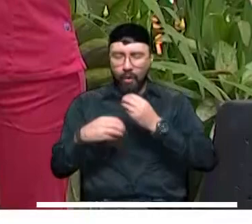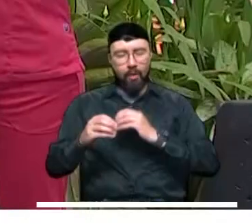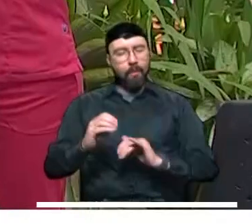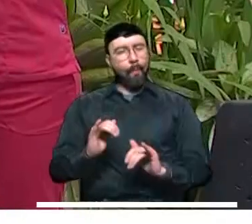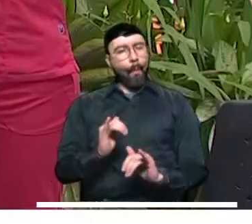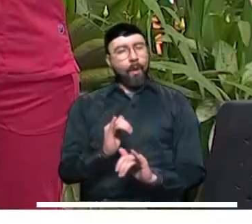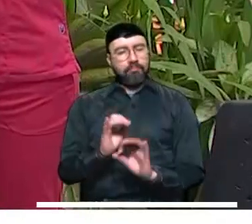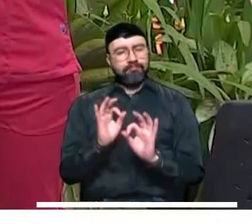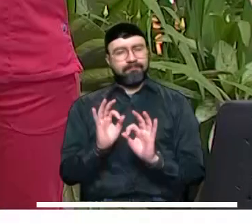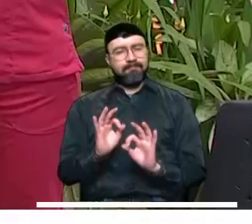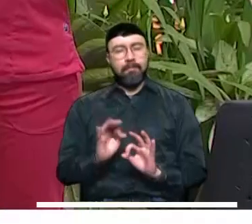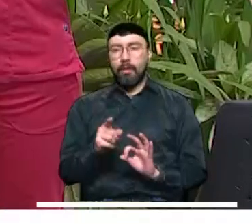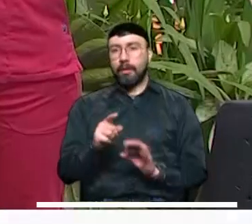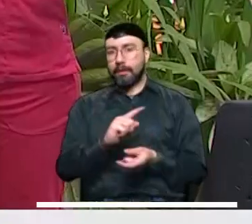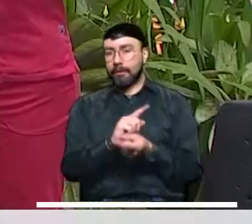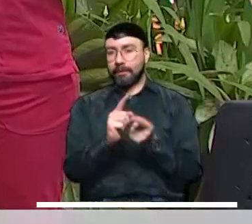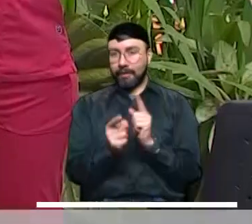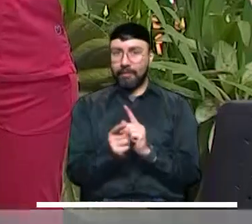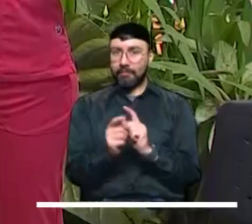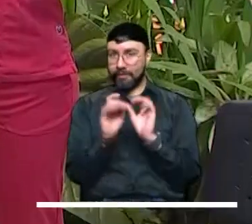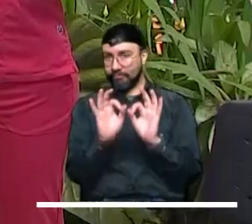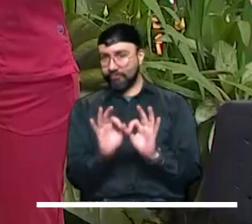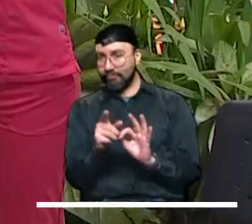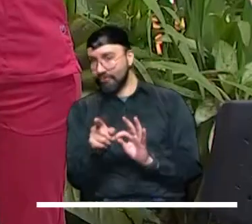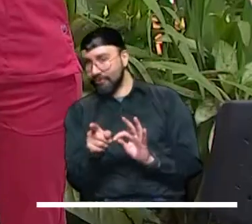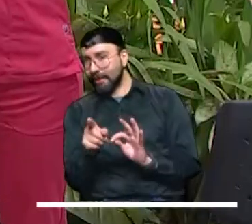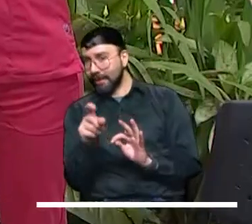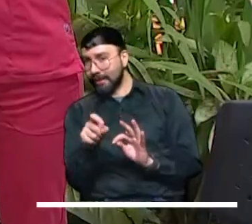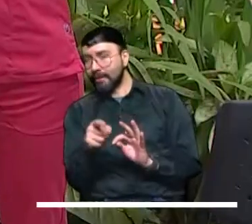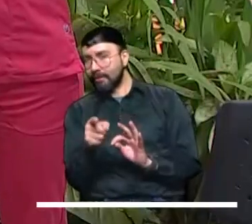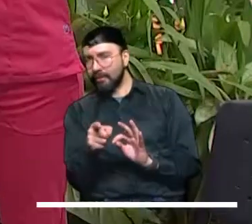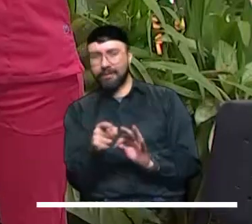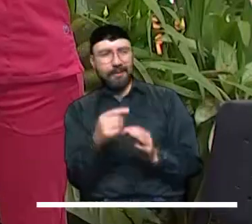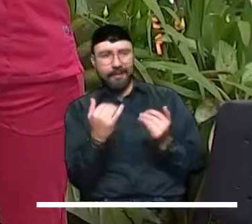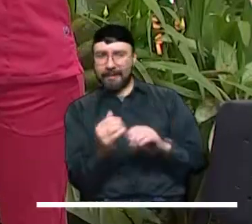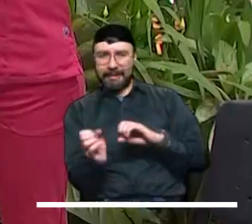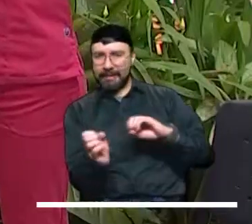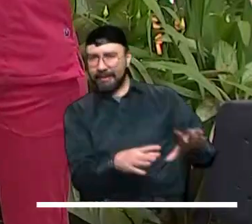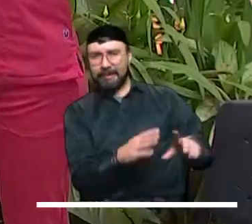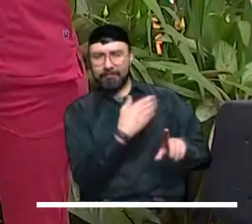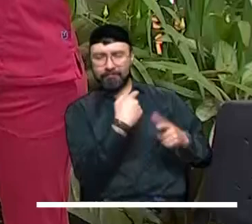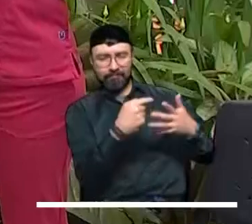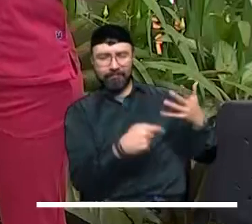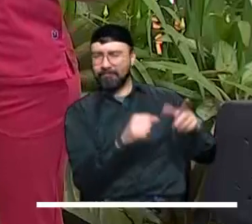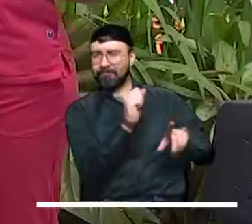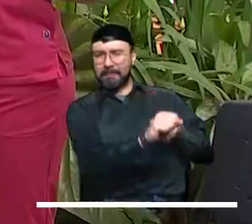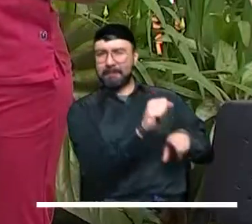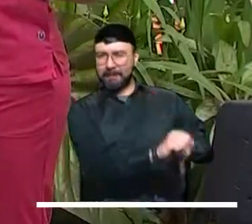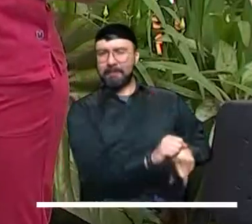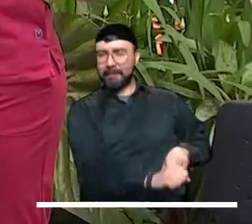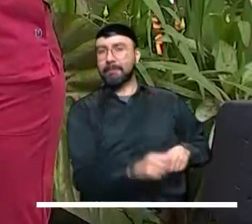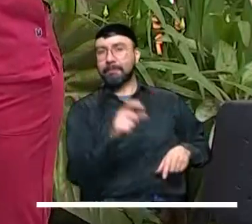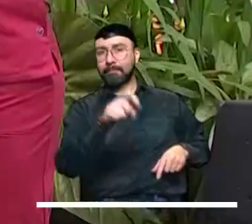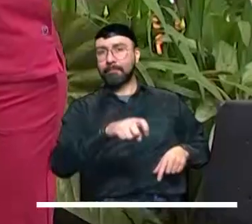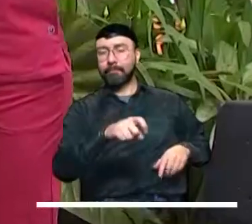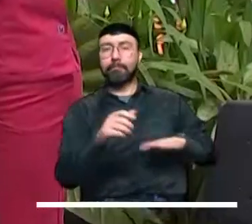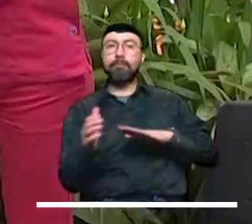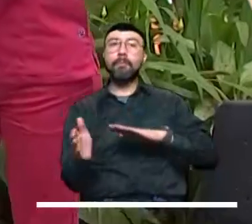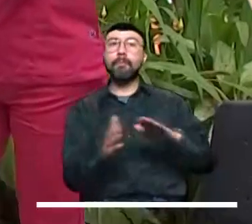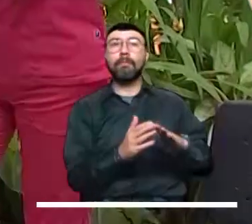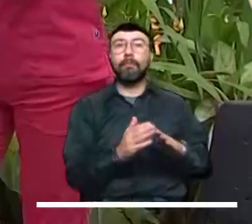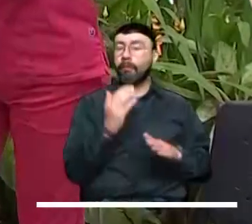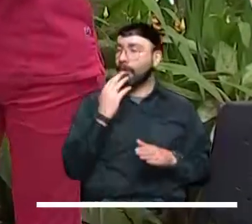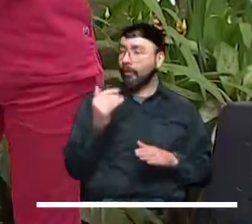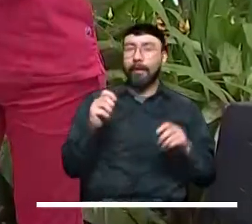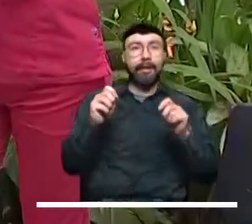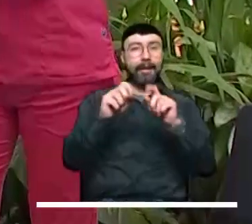las correcciones pertinentes a la alimentación que está llevando actualmente. Uno de los exámenes que nosotros nos